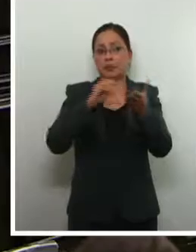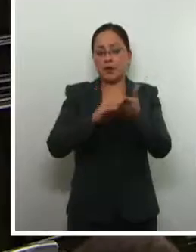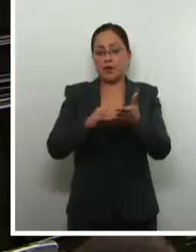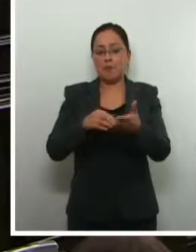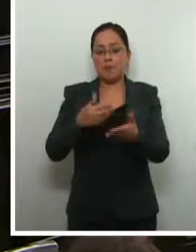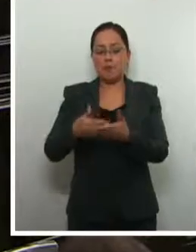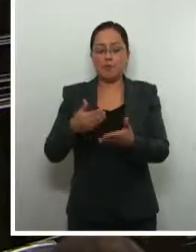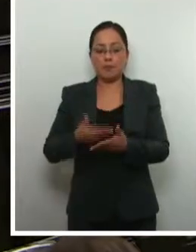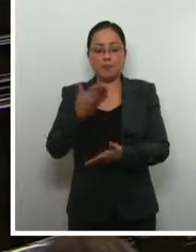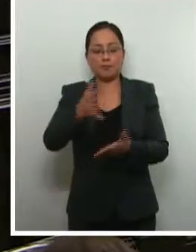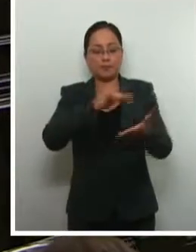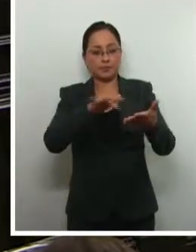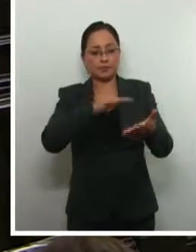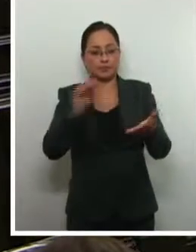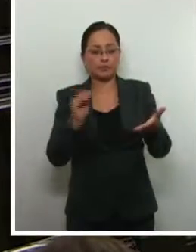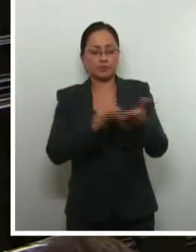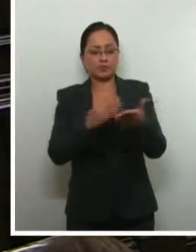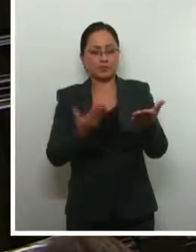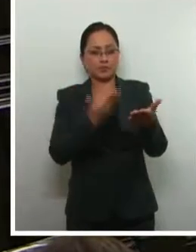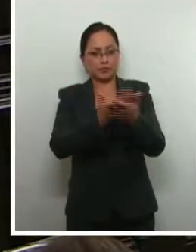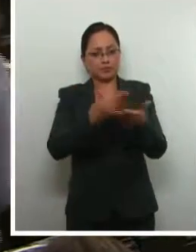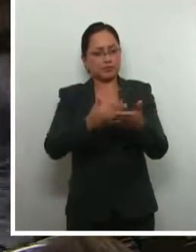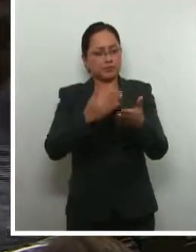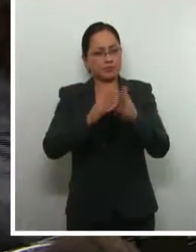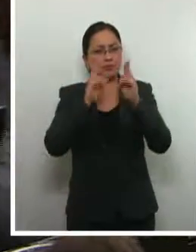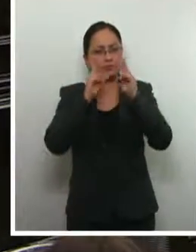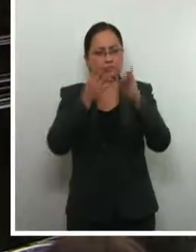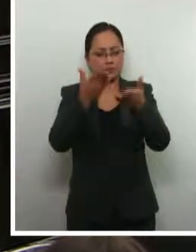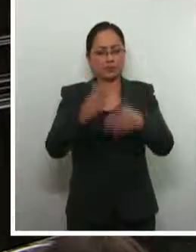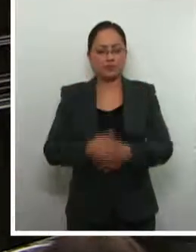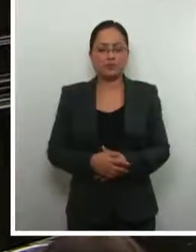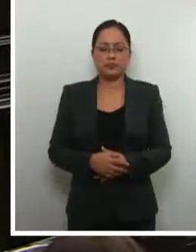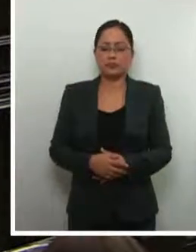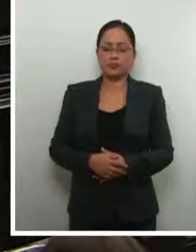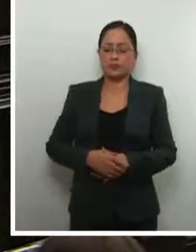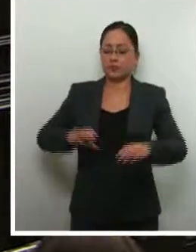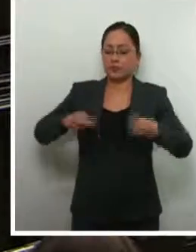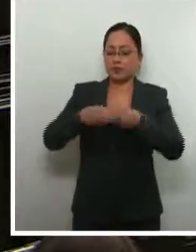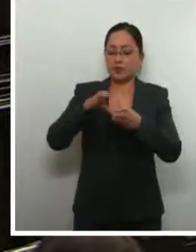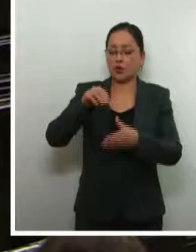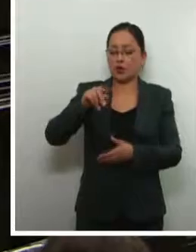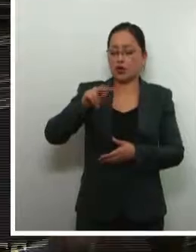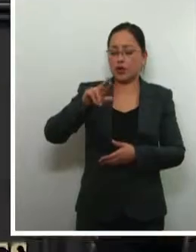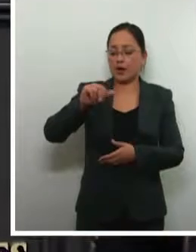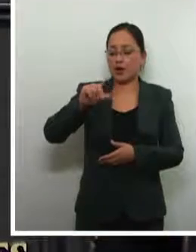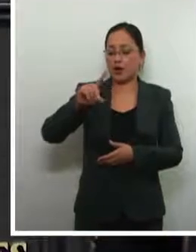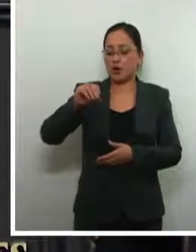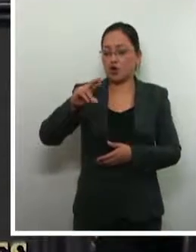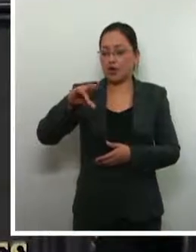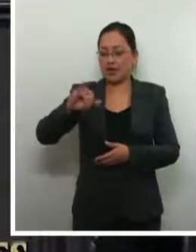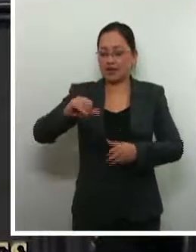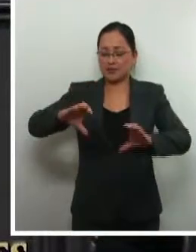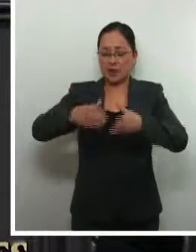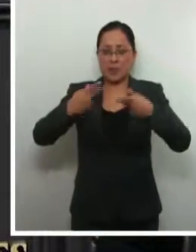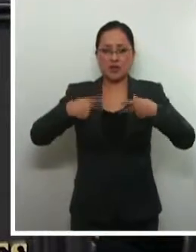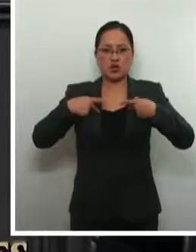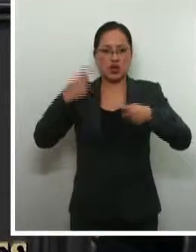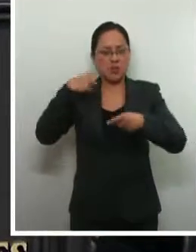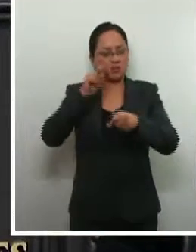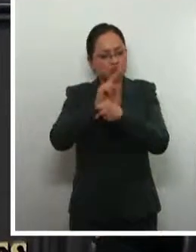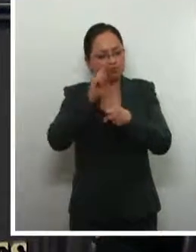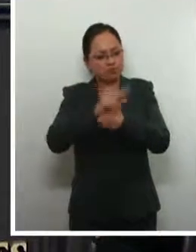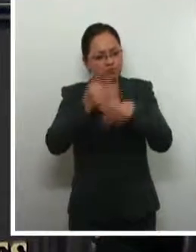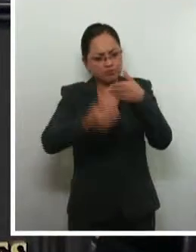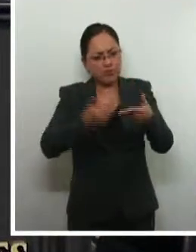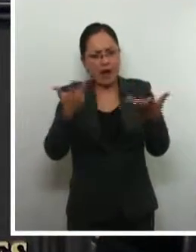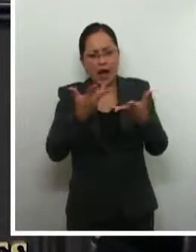este momento van a dar lectura a la propuesta, por lo cual lo invitamos a escuchar. Las Contralorías Ciudadanas vigilarán, supervisarán